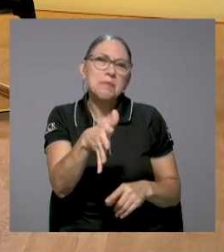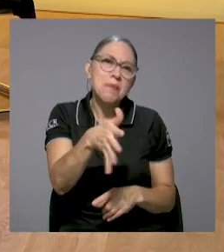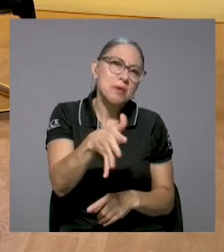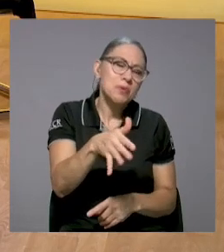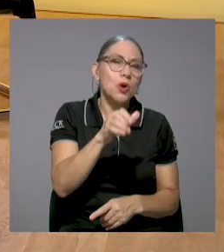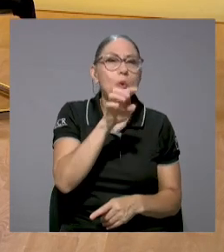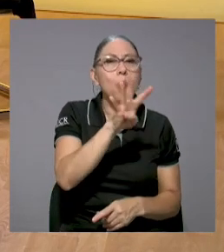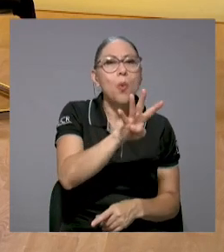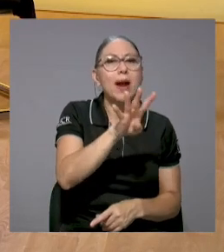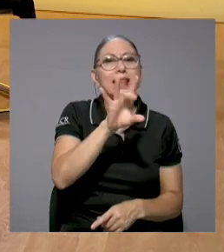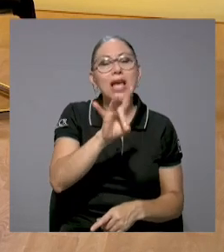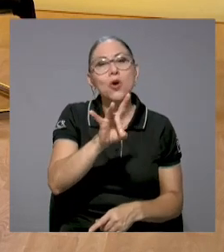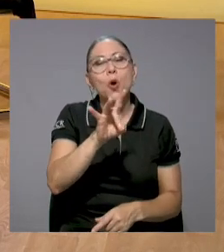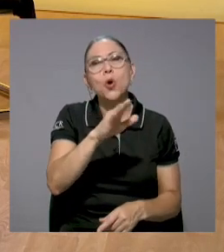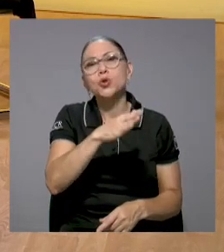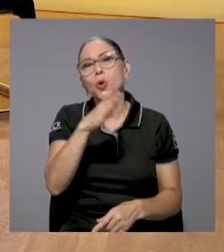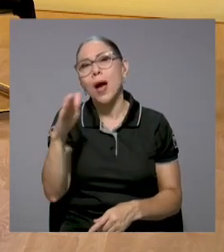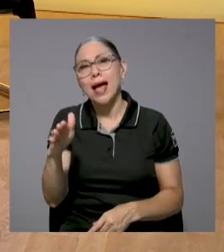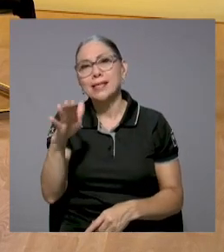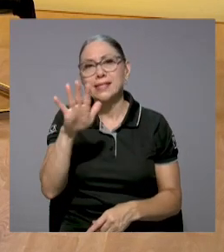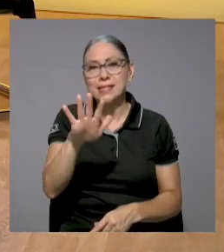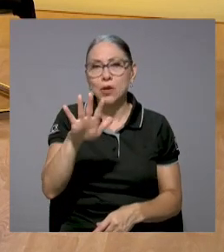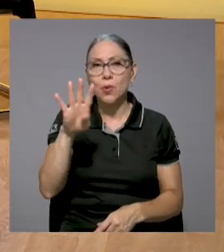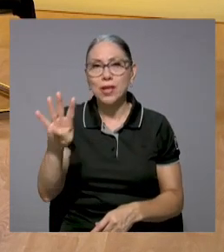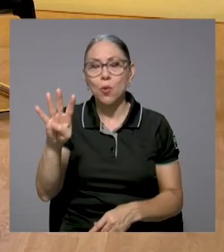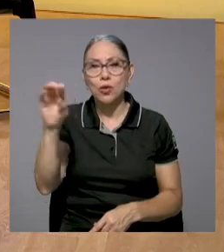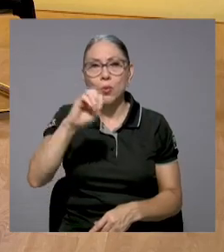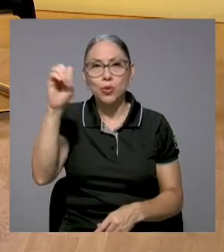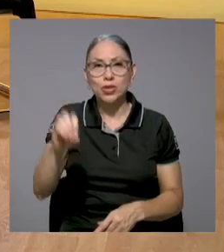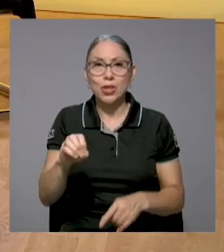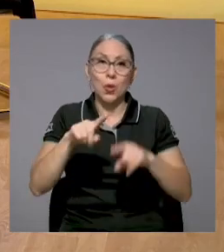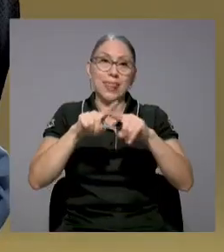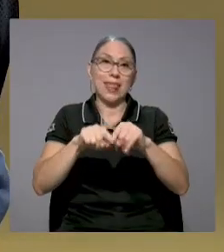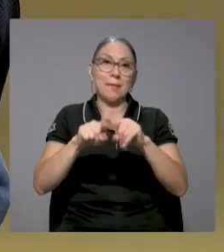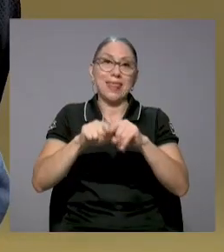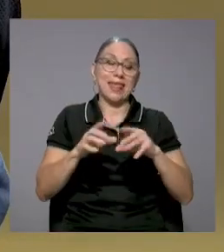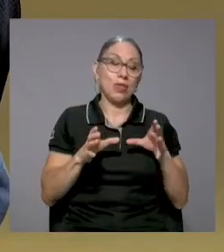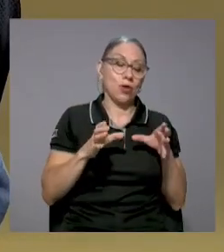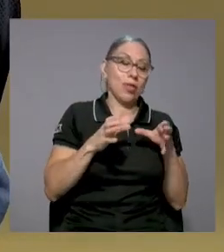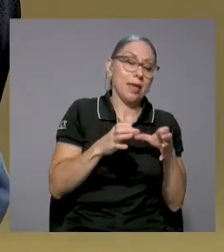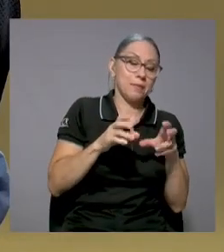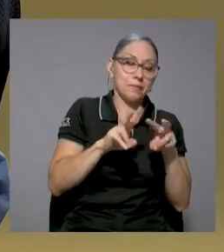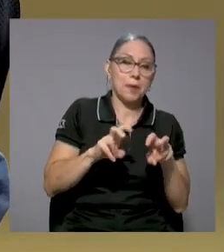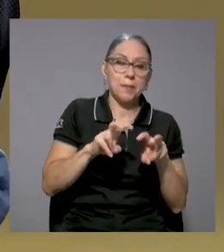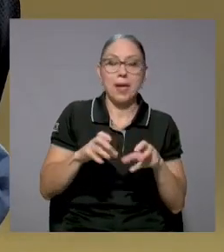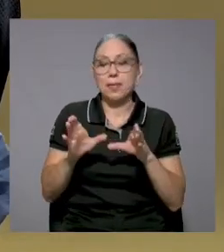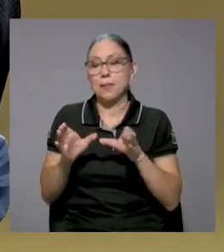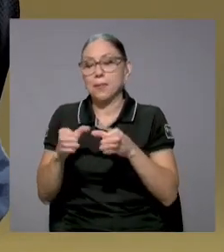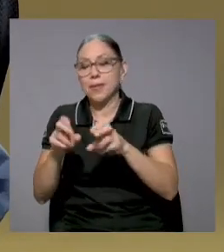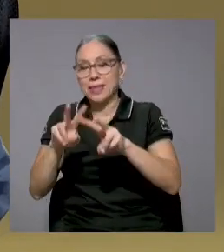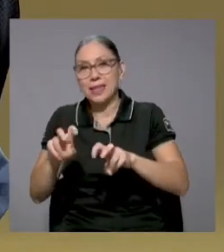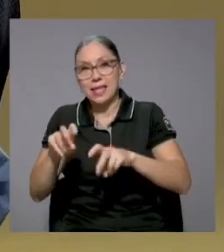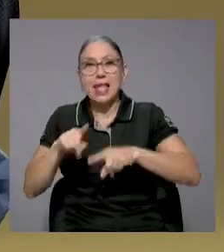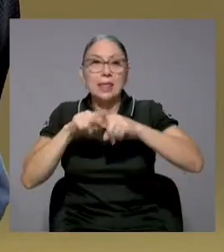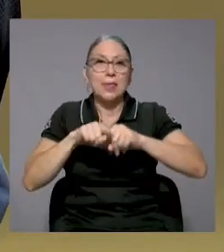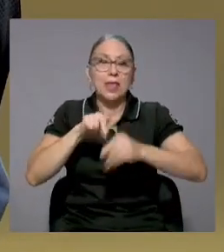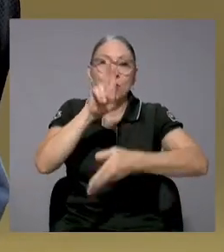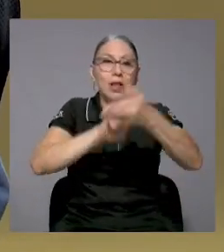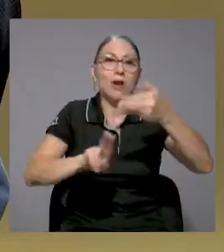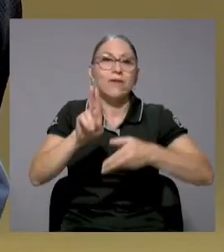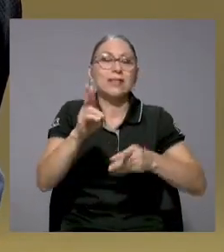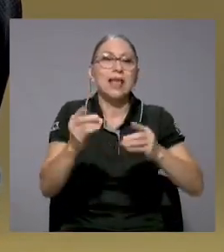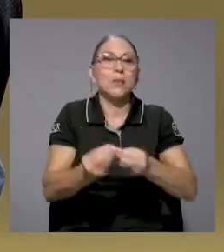48 y un 54%, dependiendo de la corte que uno observe y dependiendo de la universidad pública. Digamos que el promedio general era como